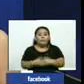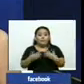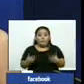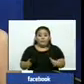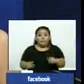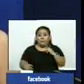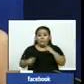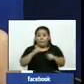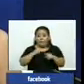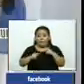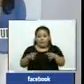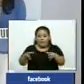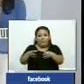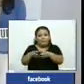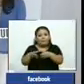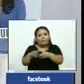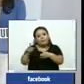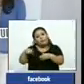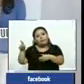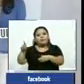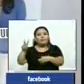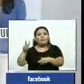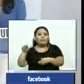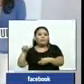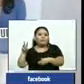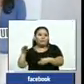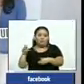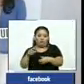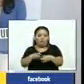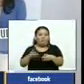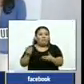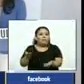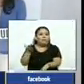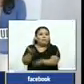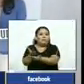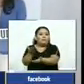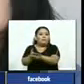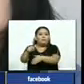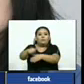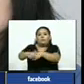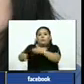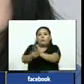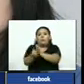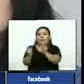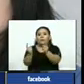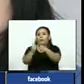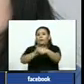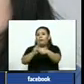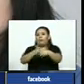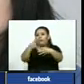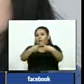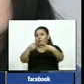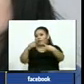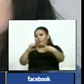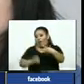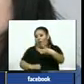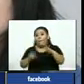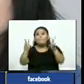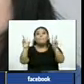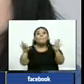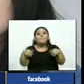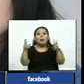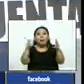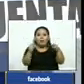Dirigentes del partido Vamos presentarán una propuesta a la Asamblea Legislativa para reformar el Código Penal e incluir el delito de acoso